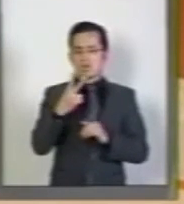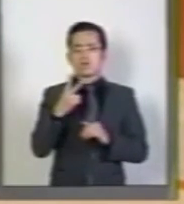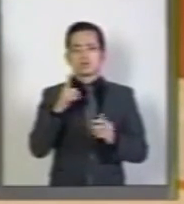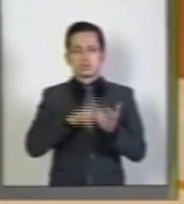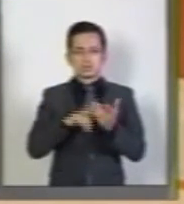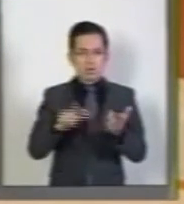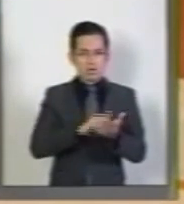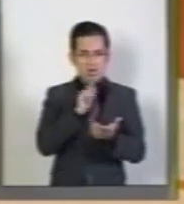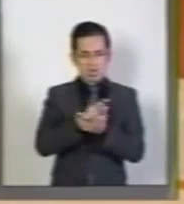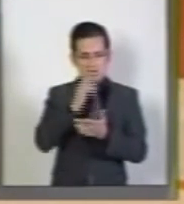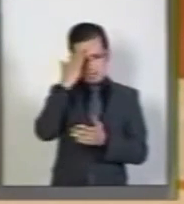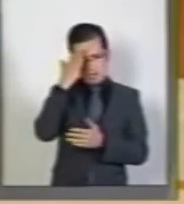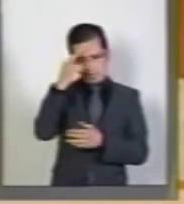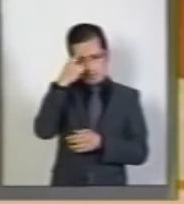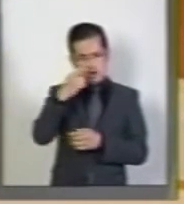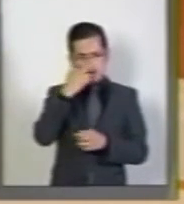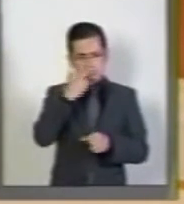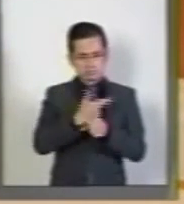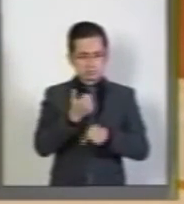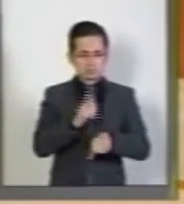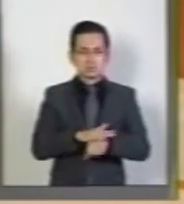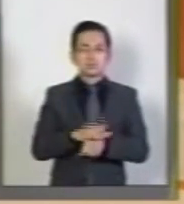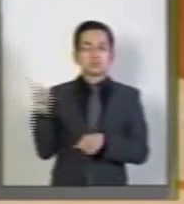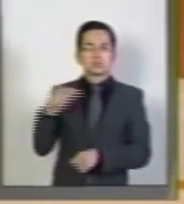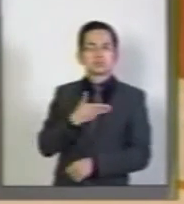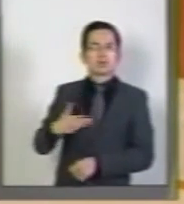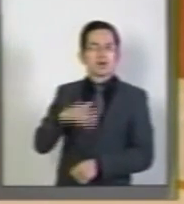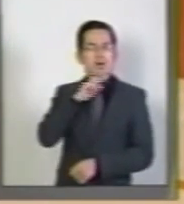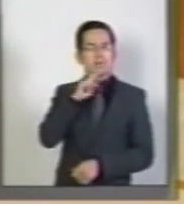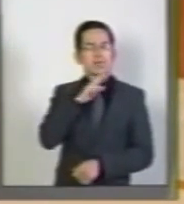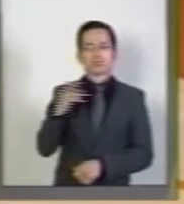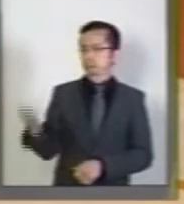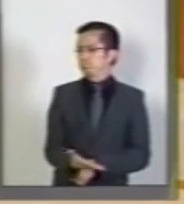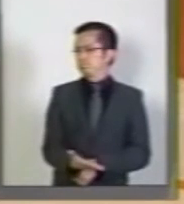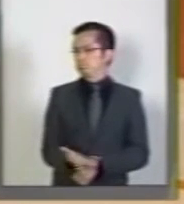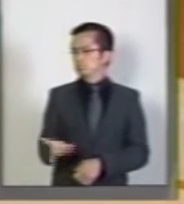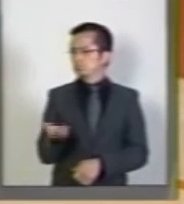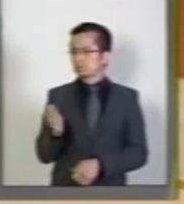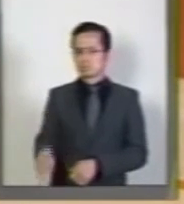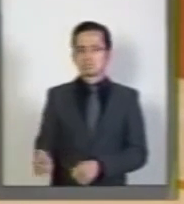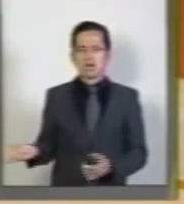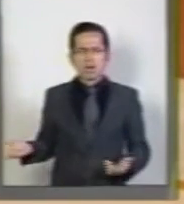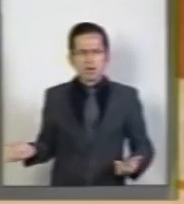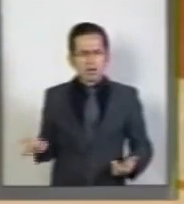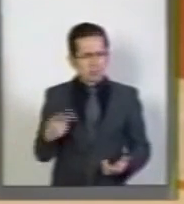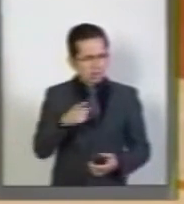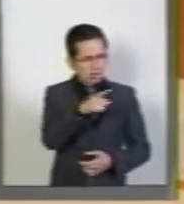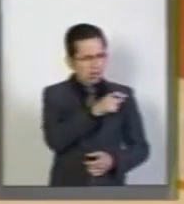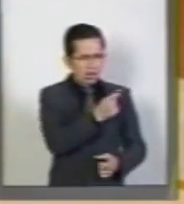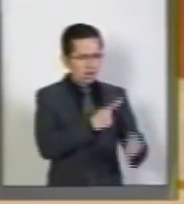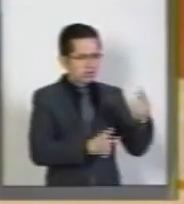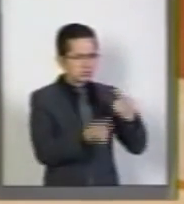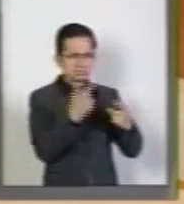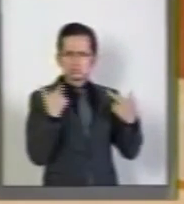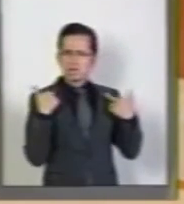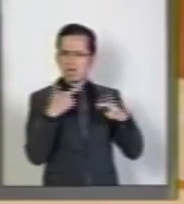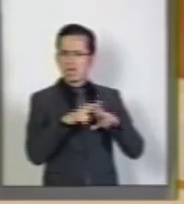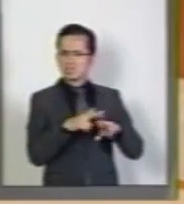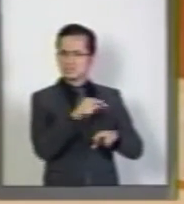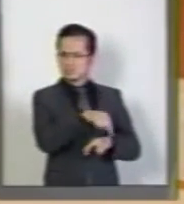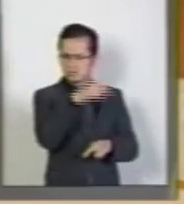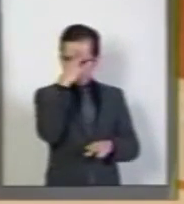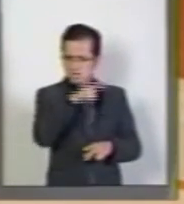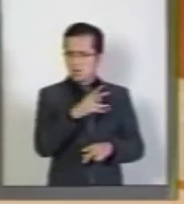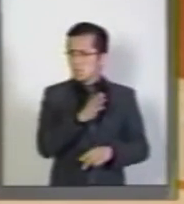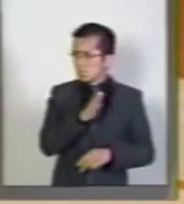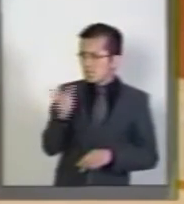recibidos inmediatamente por el presidente. Los maestros de México y otros sectores de la sociedad vienen